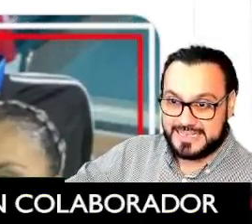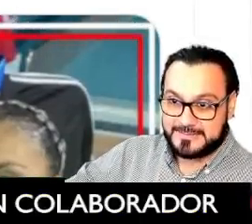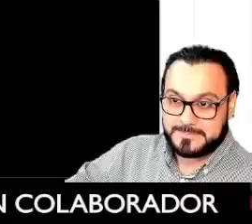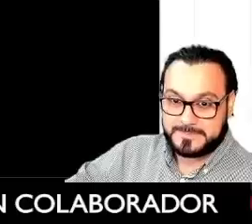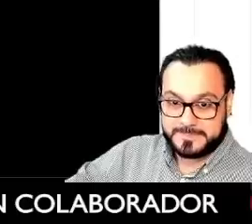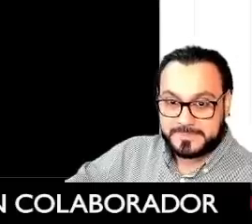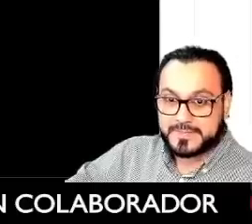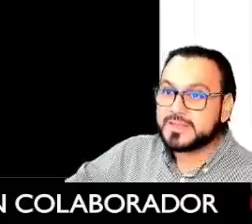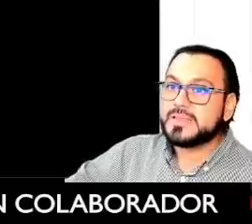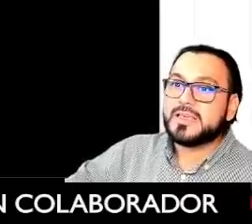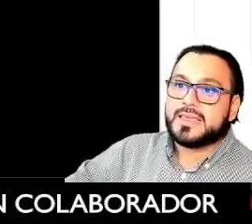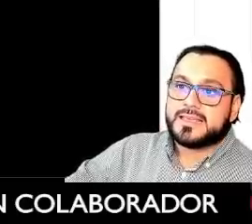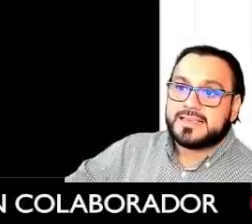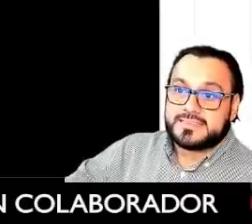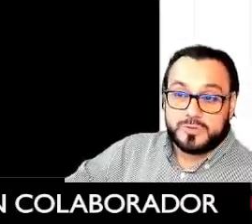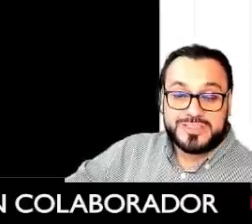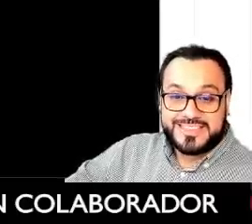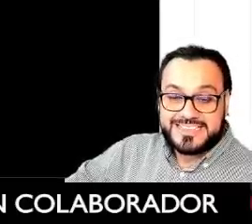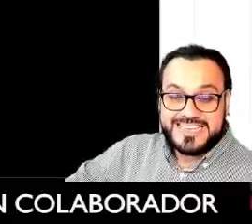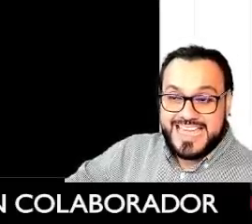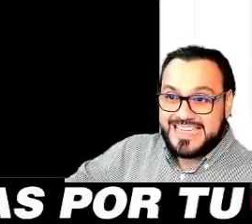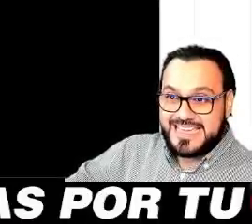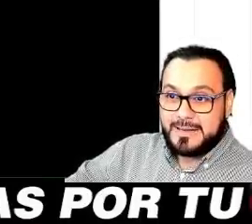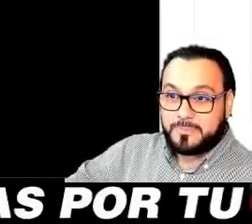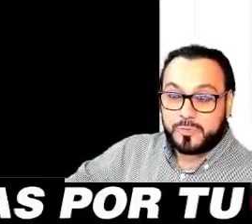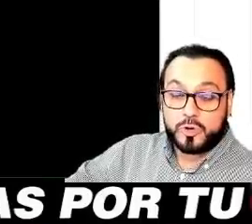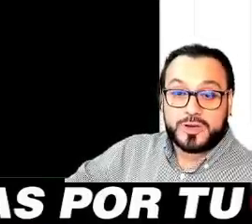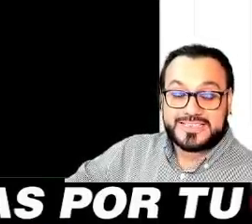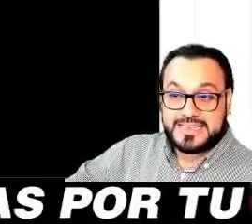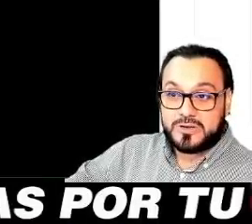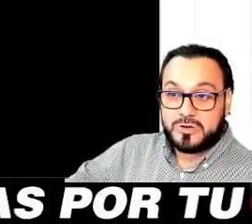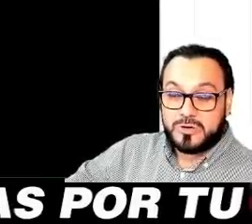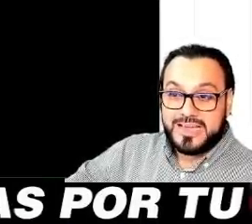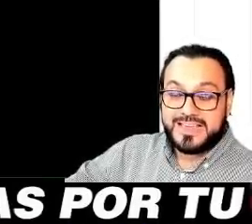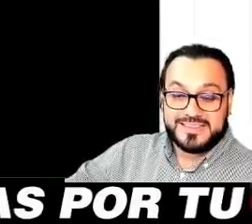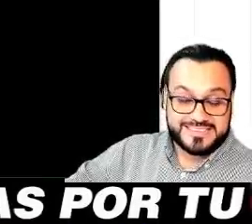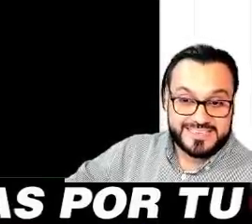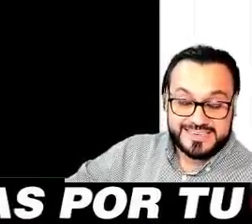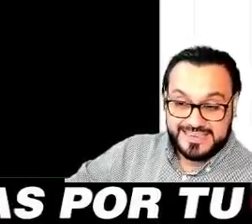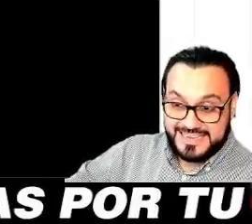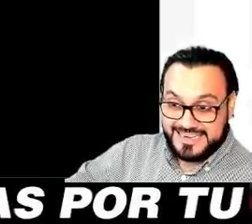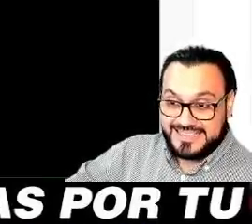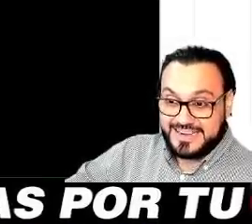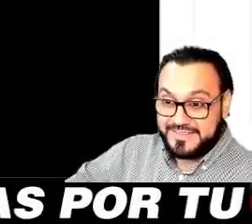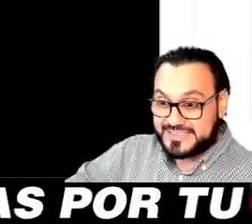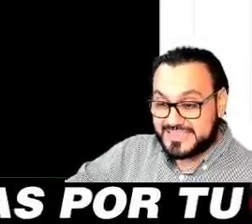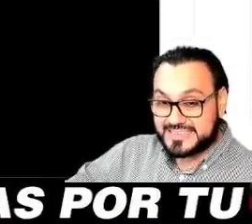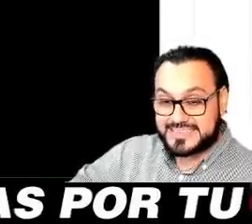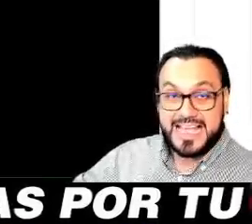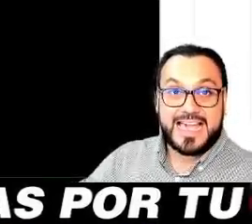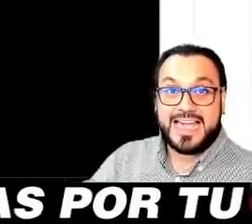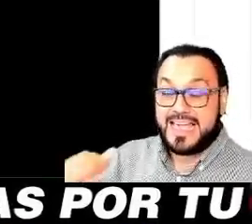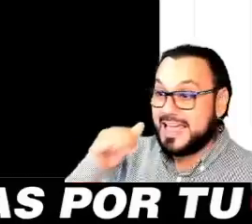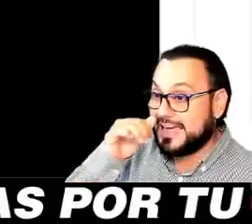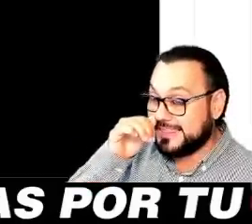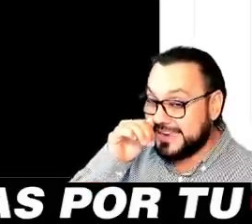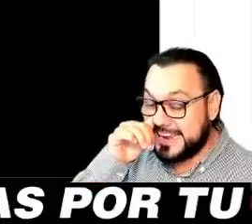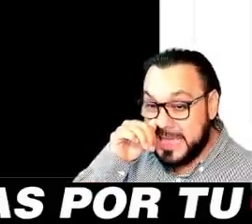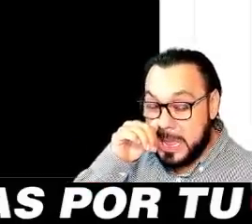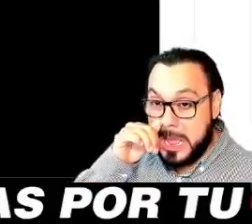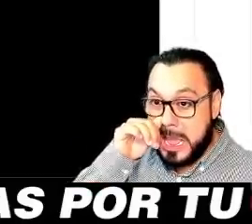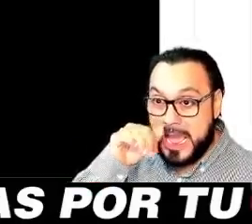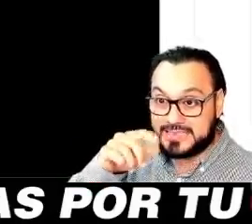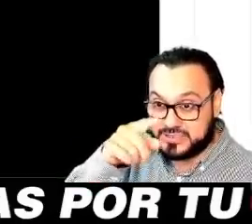artística, se volvió tendencia a ella, por lo que salió a decir en entrevistas a